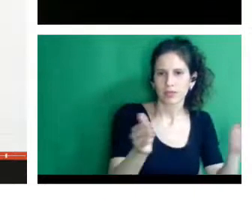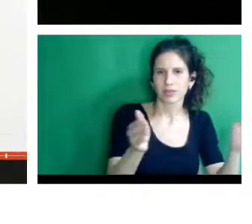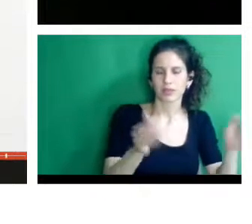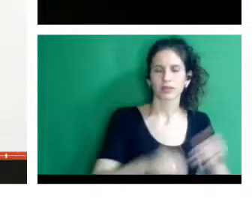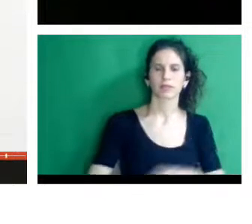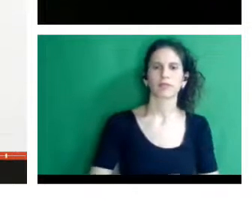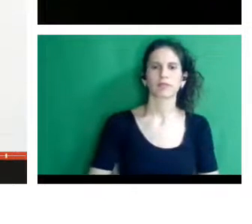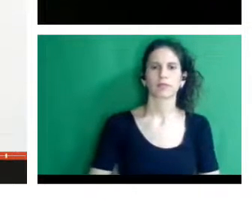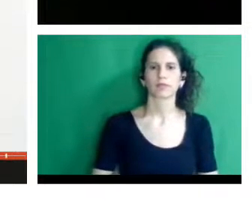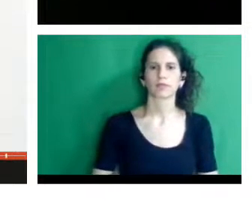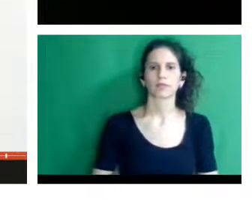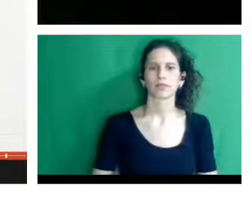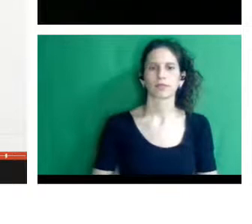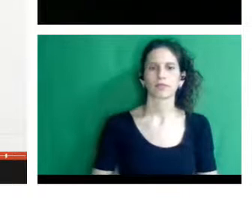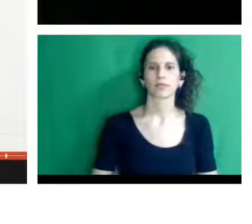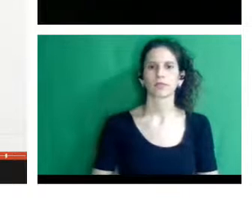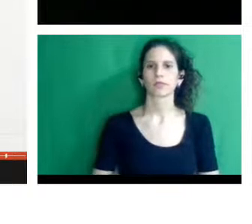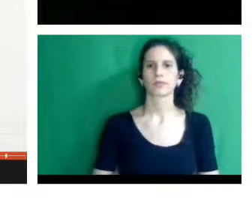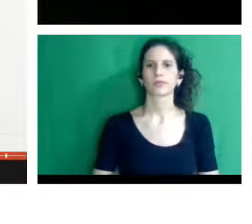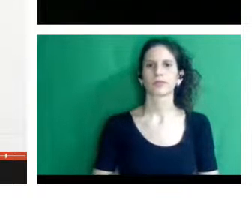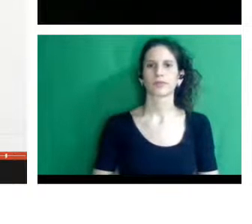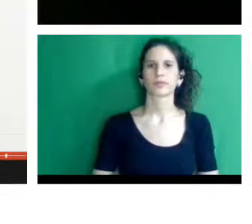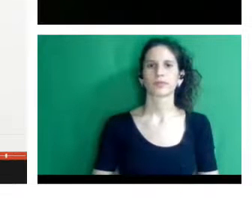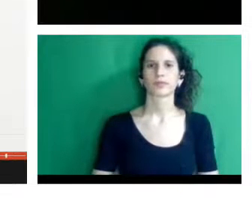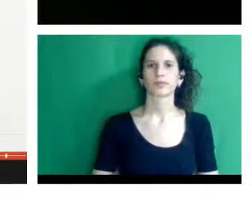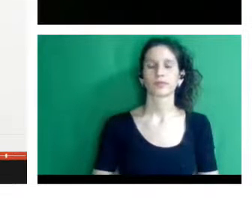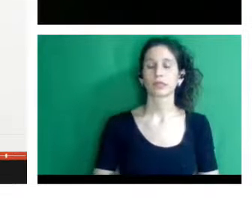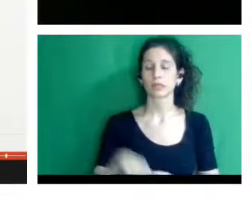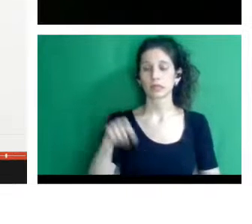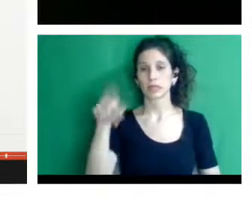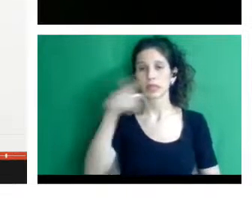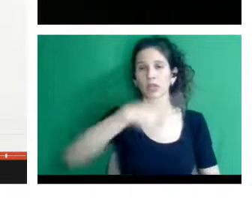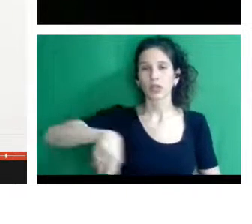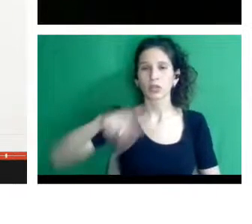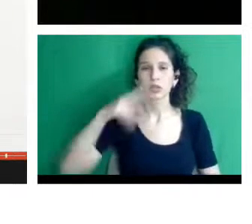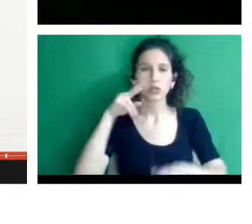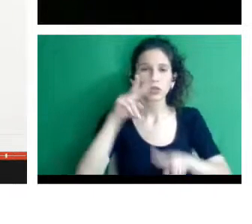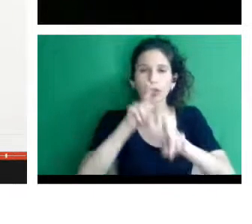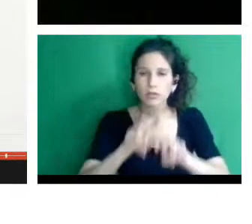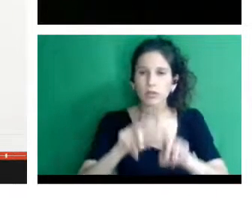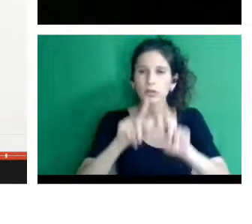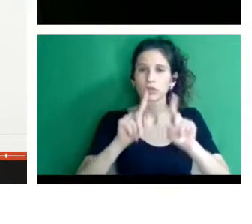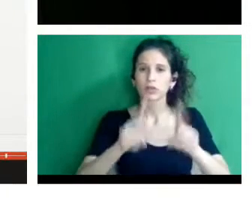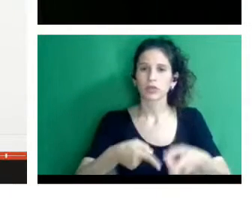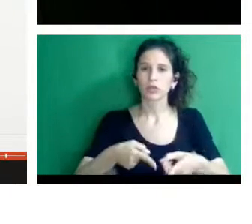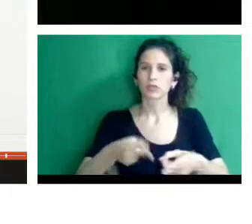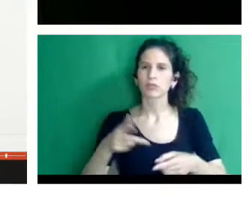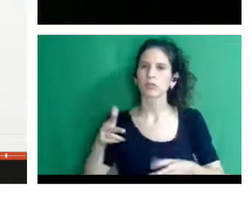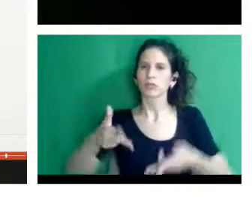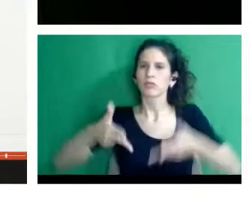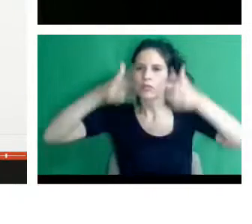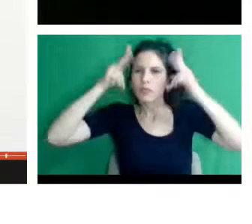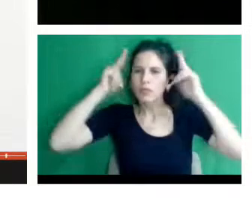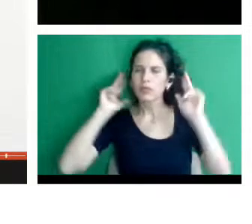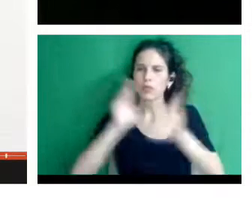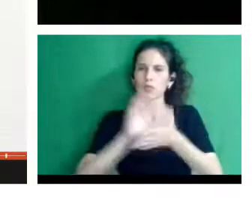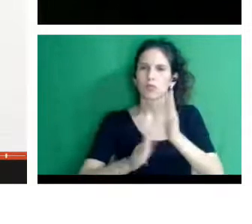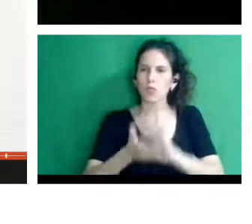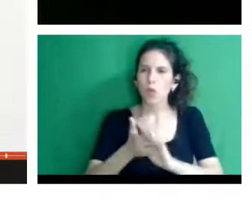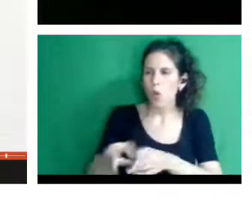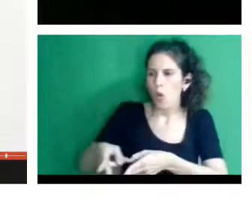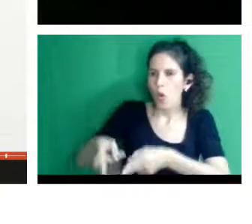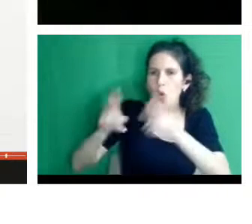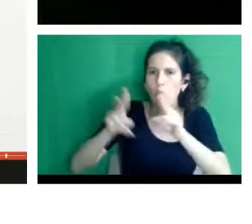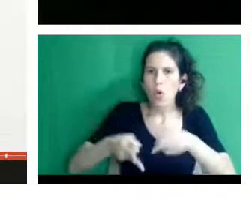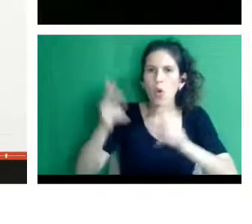terminales aéreos y terrestres, al transporte público, al espacio urbano, a los hoteles. ¿Qué áreas de